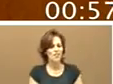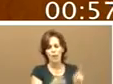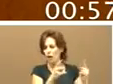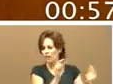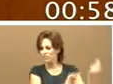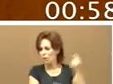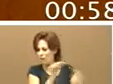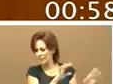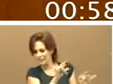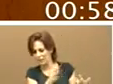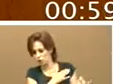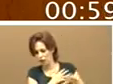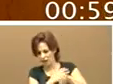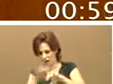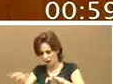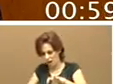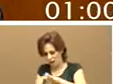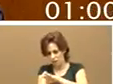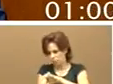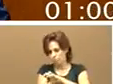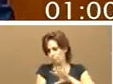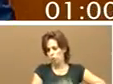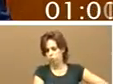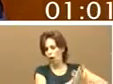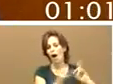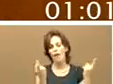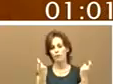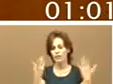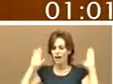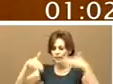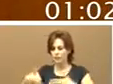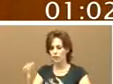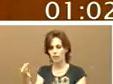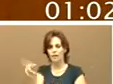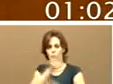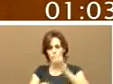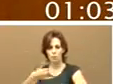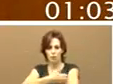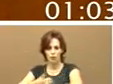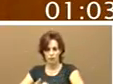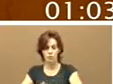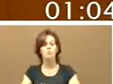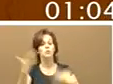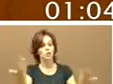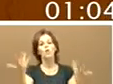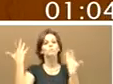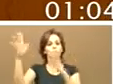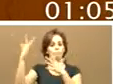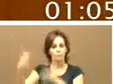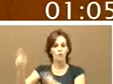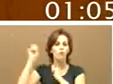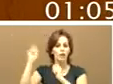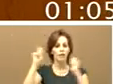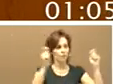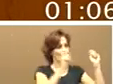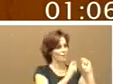ajenos a los problemas de la ciudadanía. Sin duda, es para felicitarse, sin duda, señores